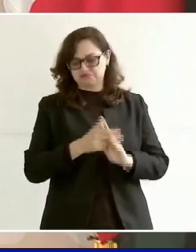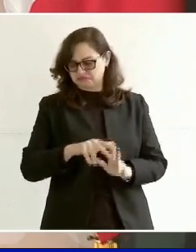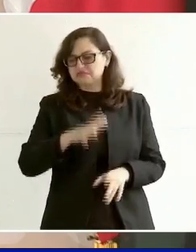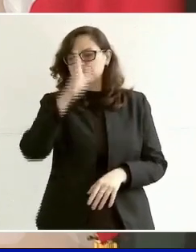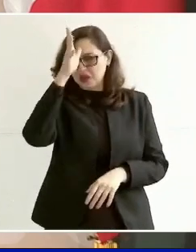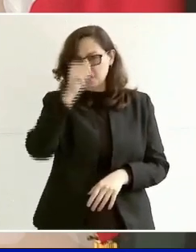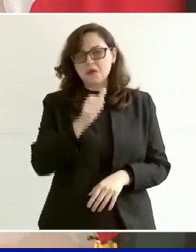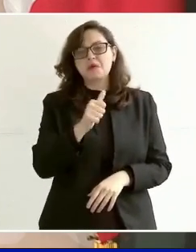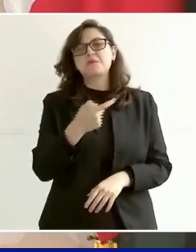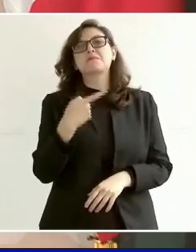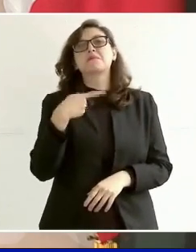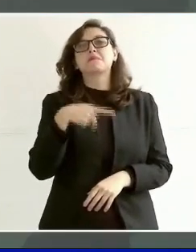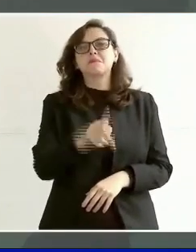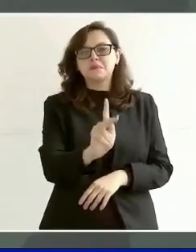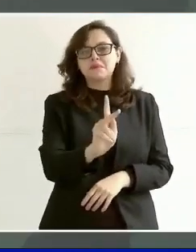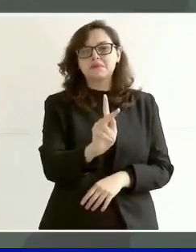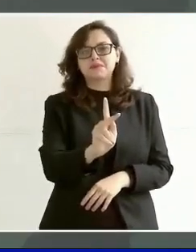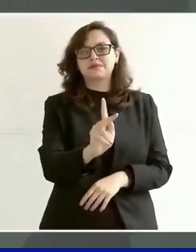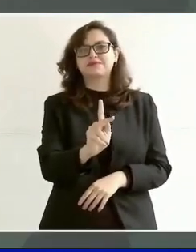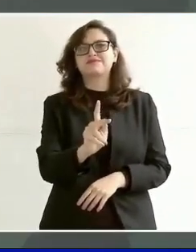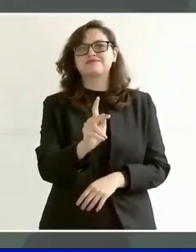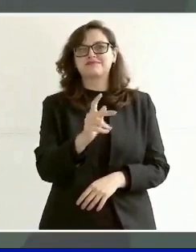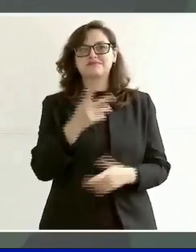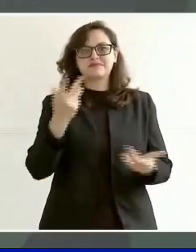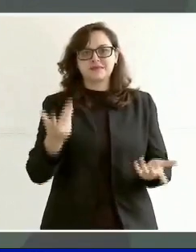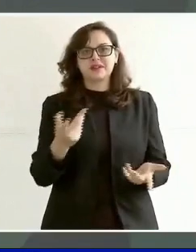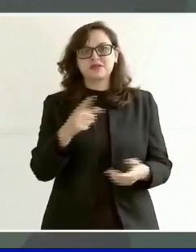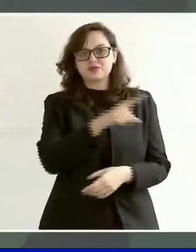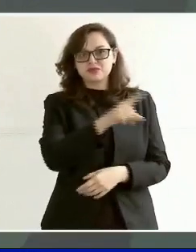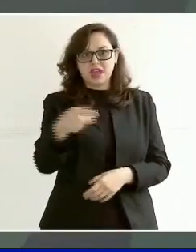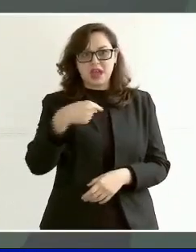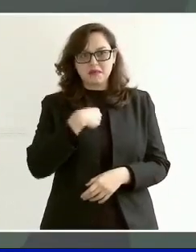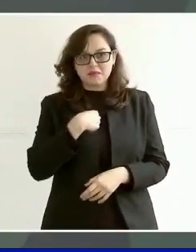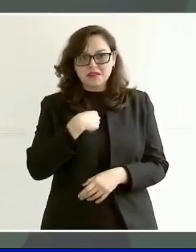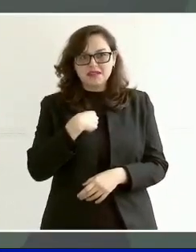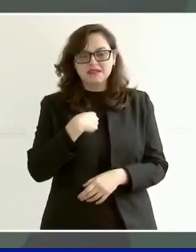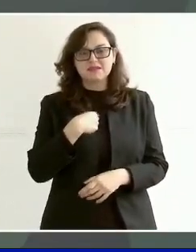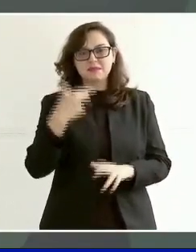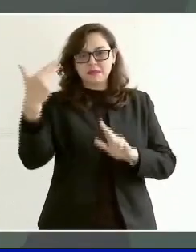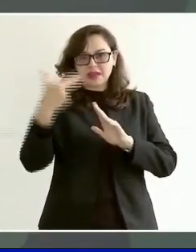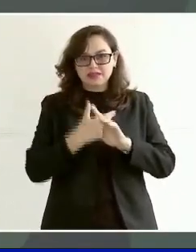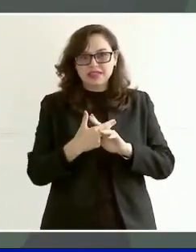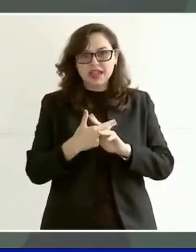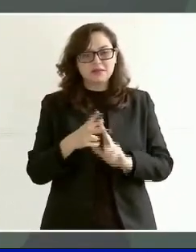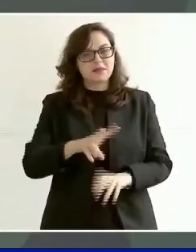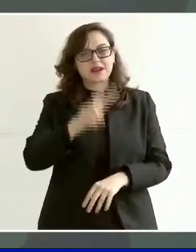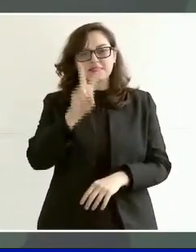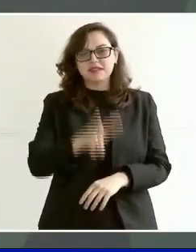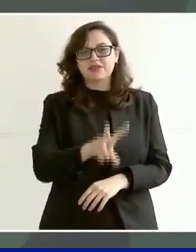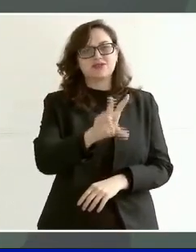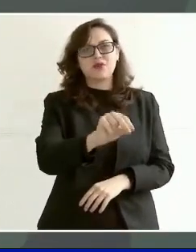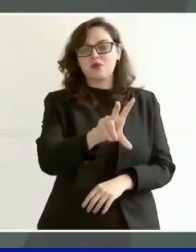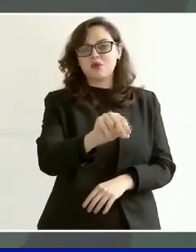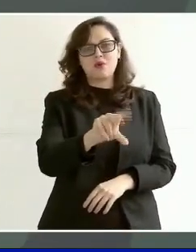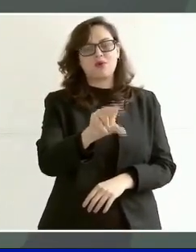les voy a dar el gusto de que me maten ustedes. Se colocó su arma